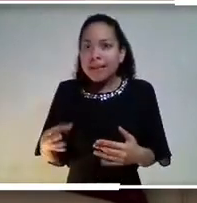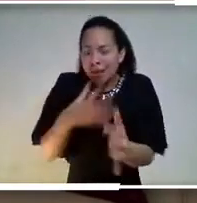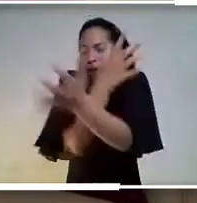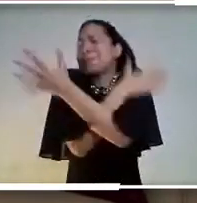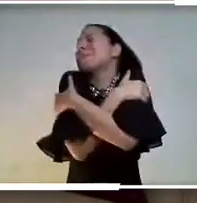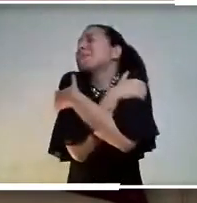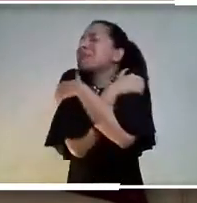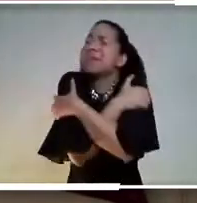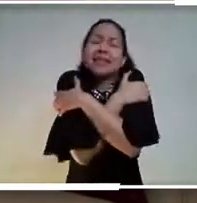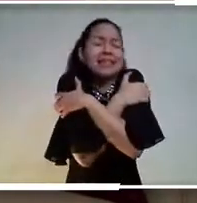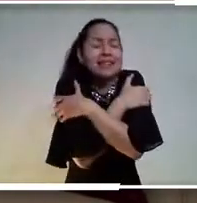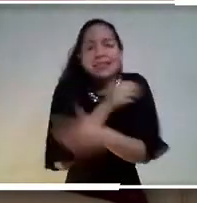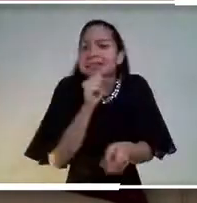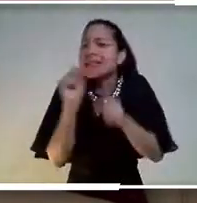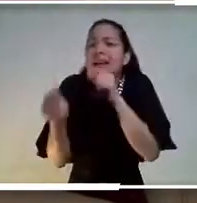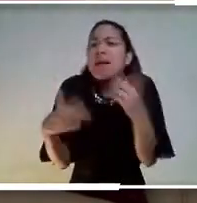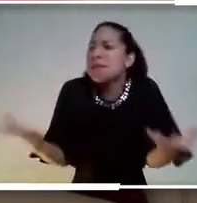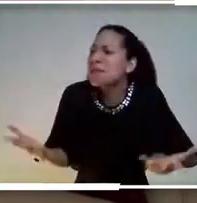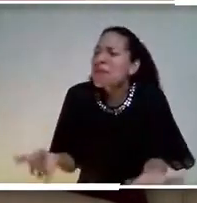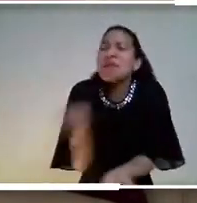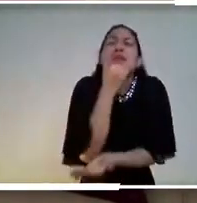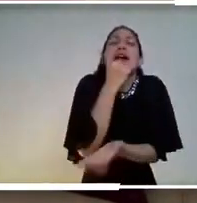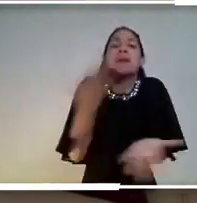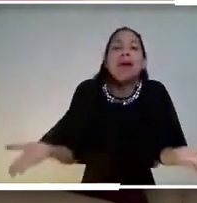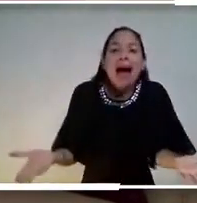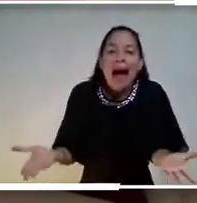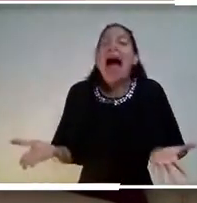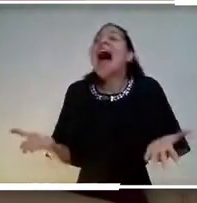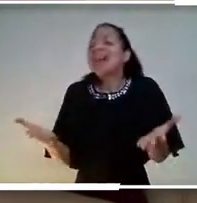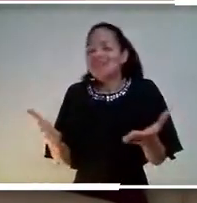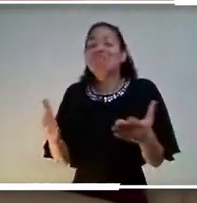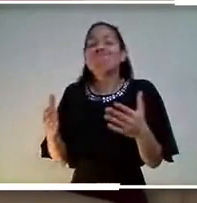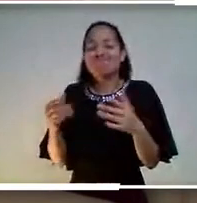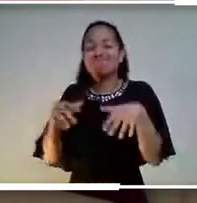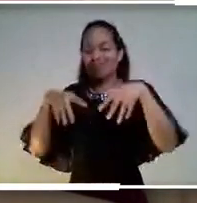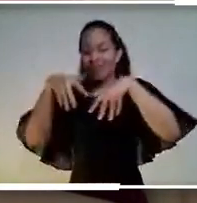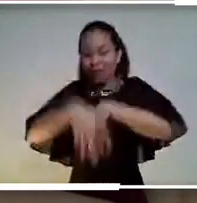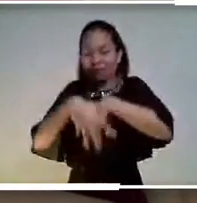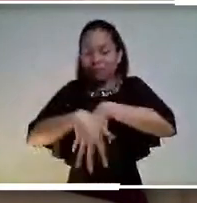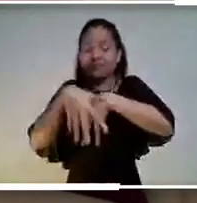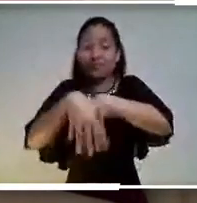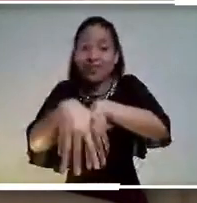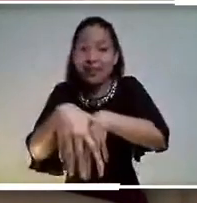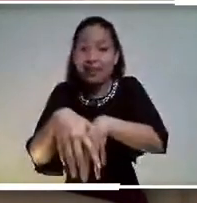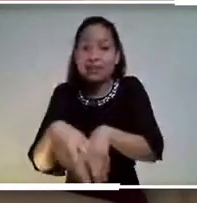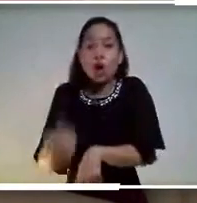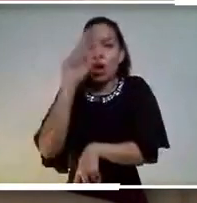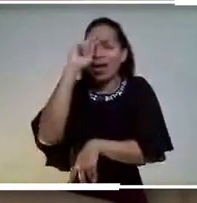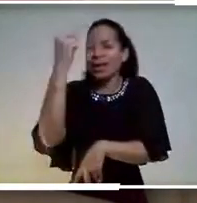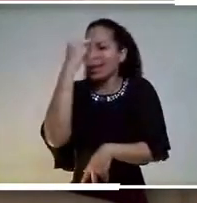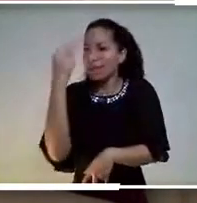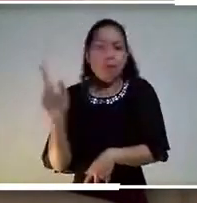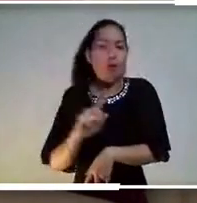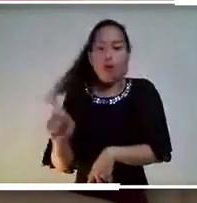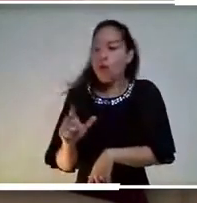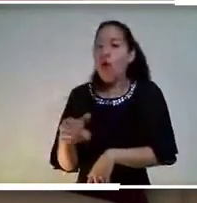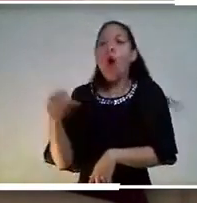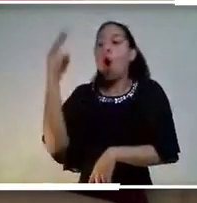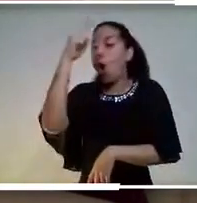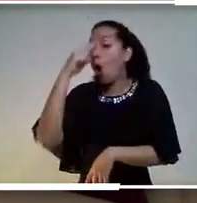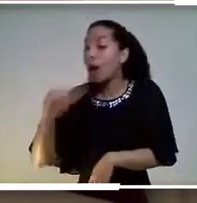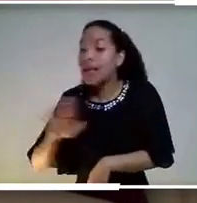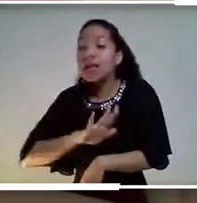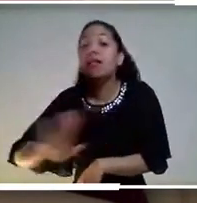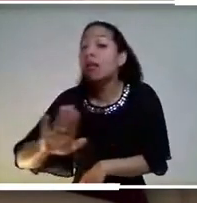ocurrido el departamento de defensa había cometido un error al transmitir la información dwight no había un muerto en